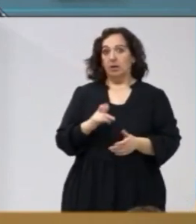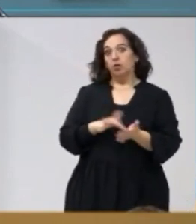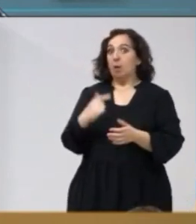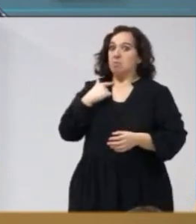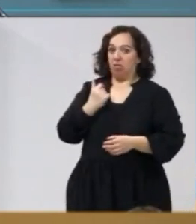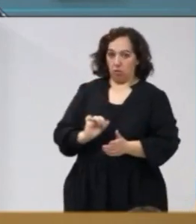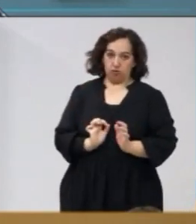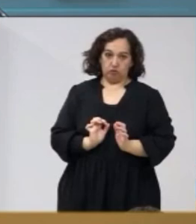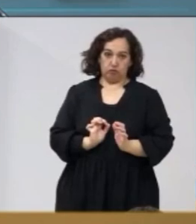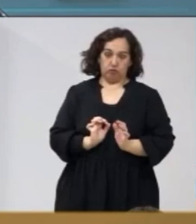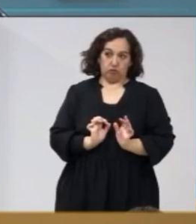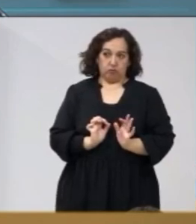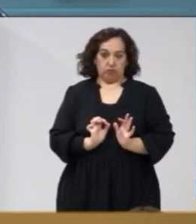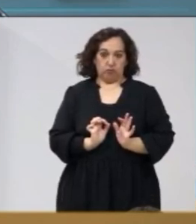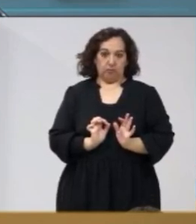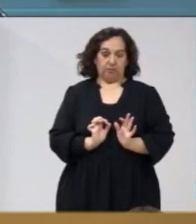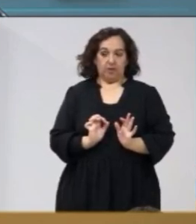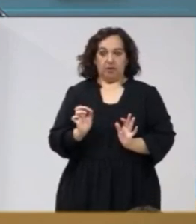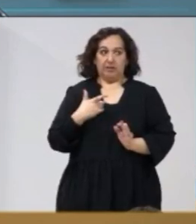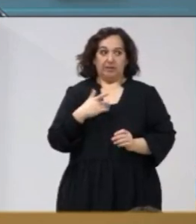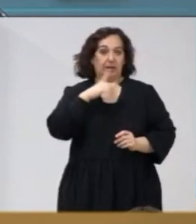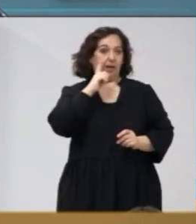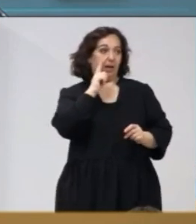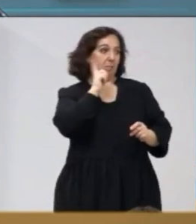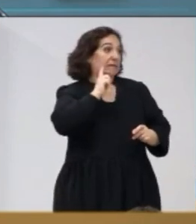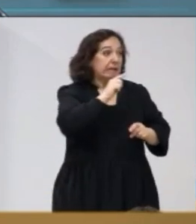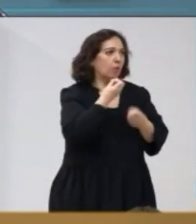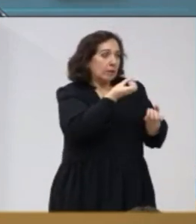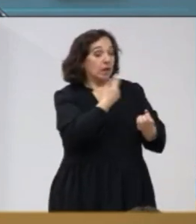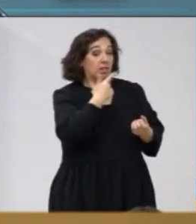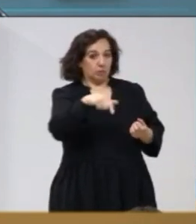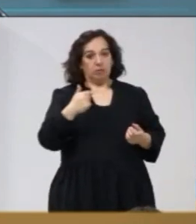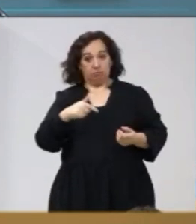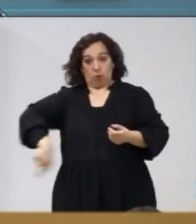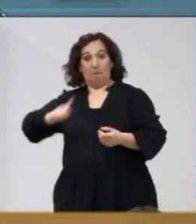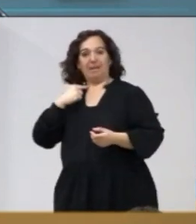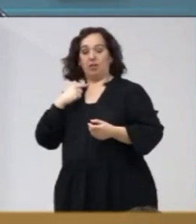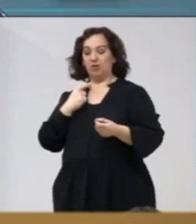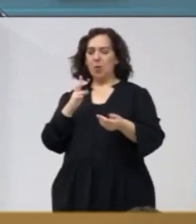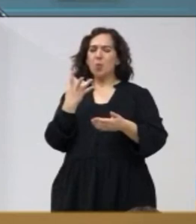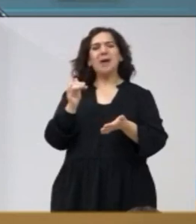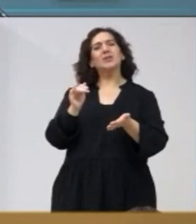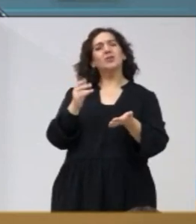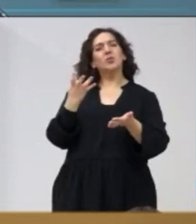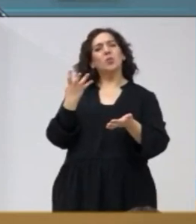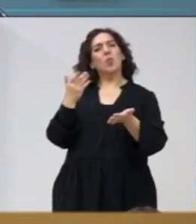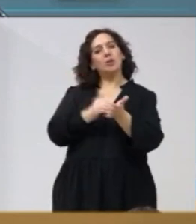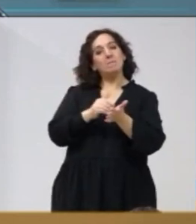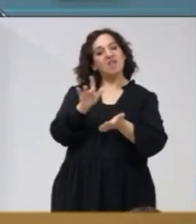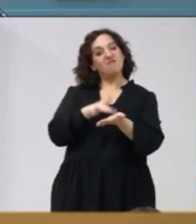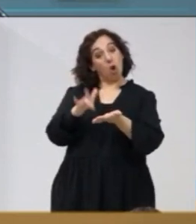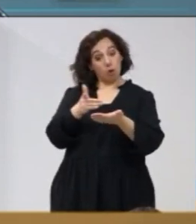entonces. Entonces sí que estamos perdidos. No, no hay nada en 4.000 folios. Nada, nada.